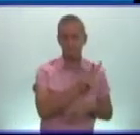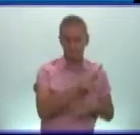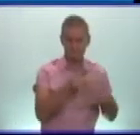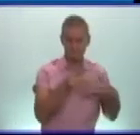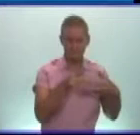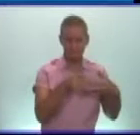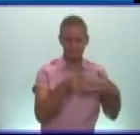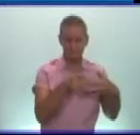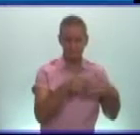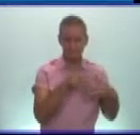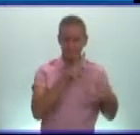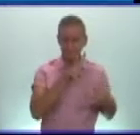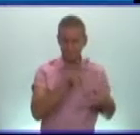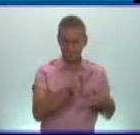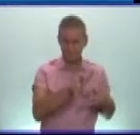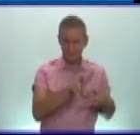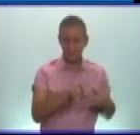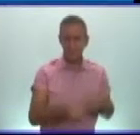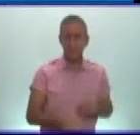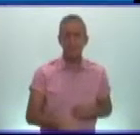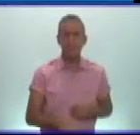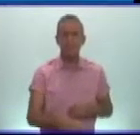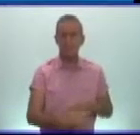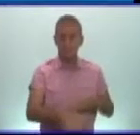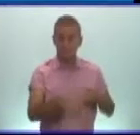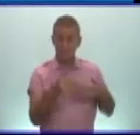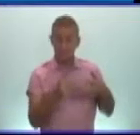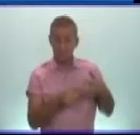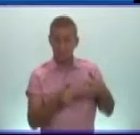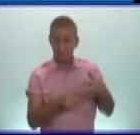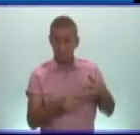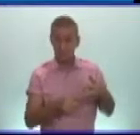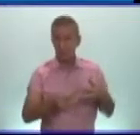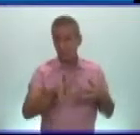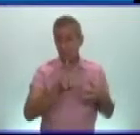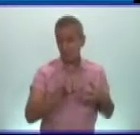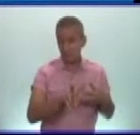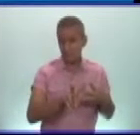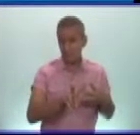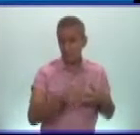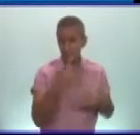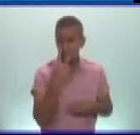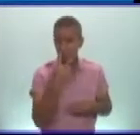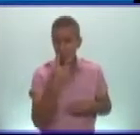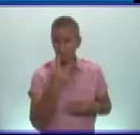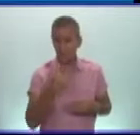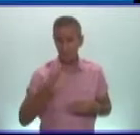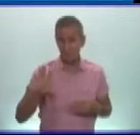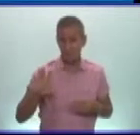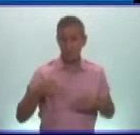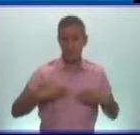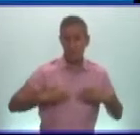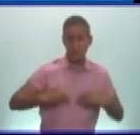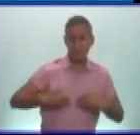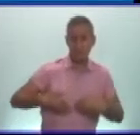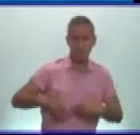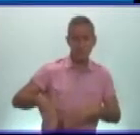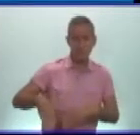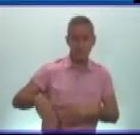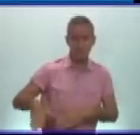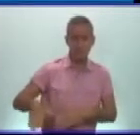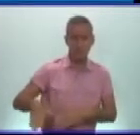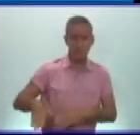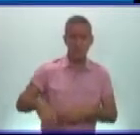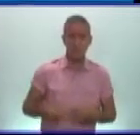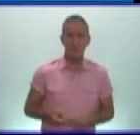sus necesidades personales. Por supuesto, es una proposición verdadera. Fíjense que Bernarda rechaza el ofrecimiento